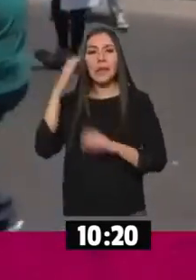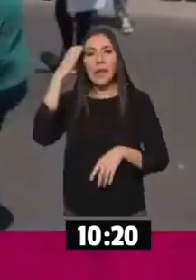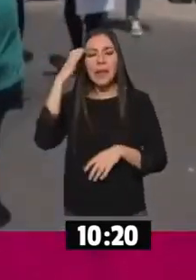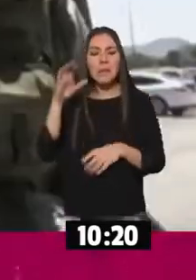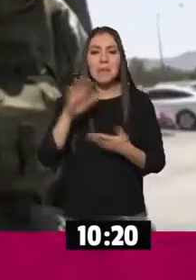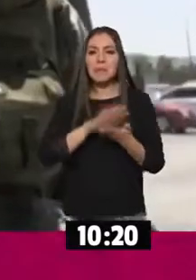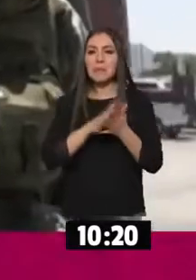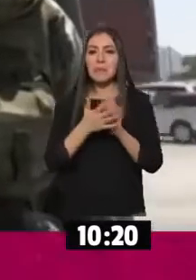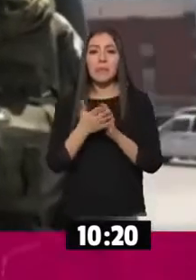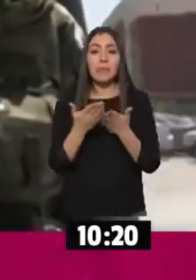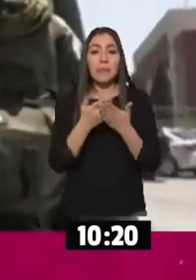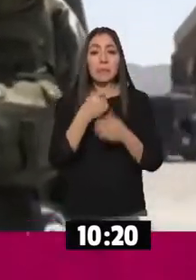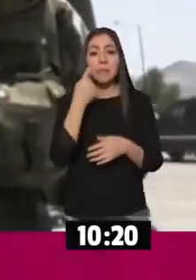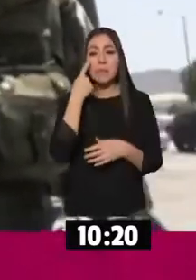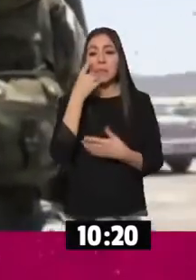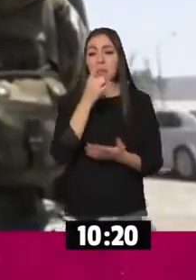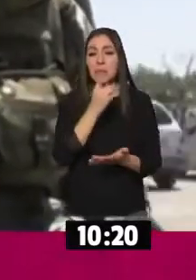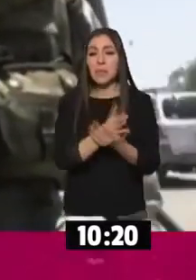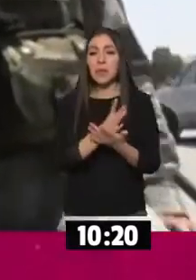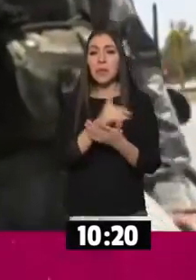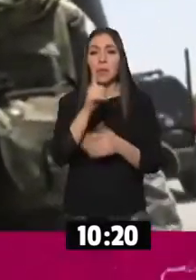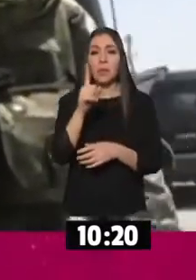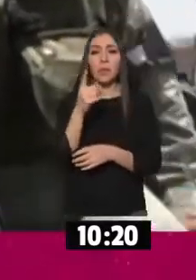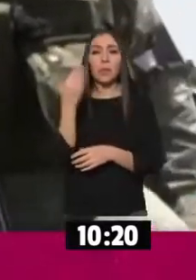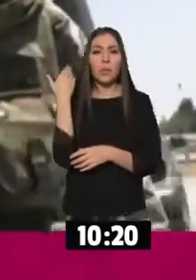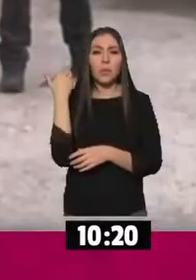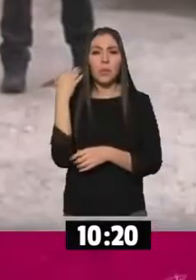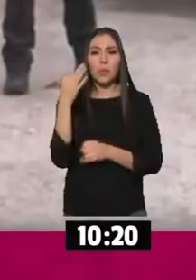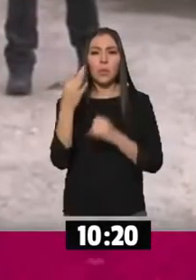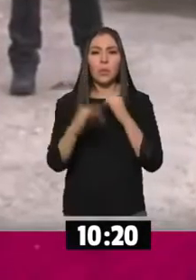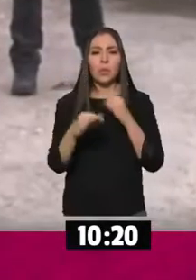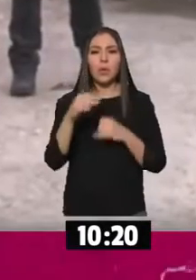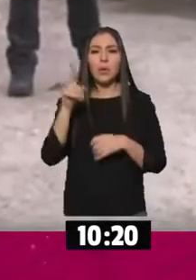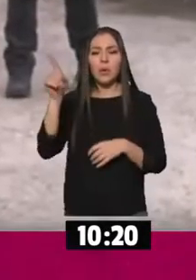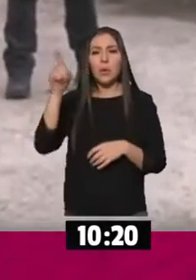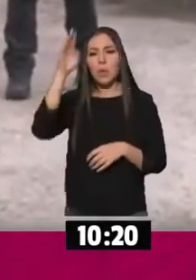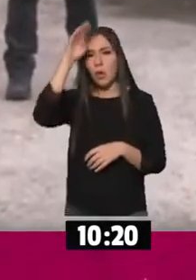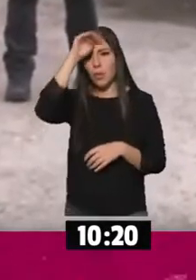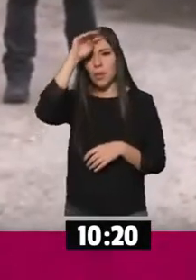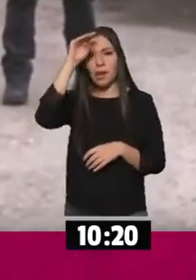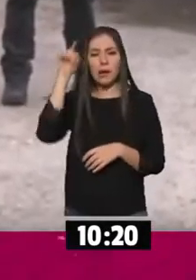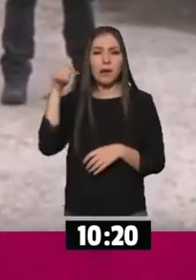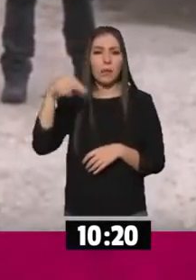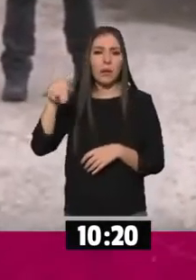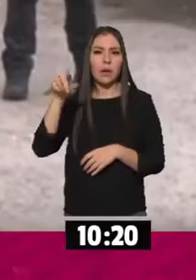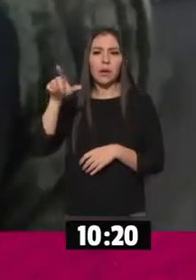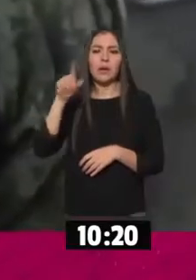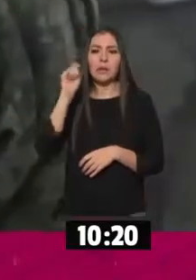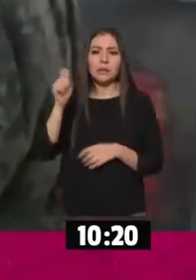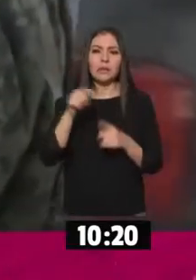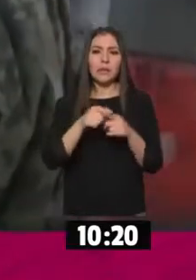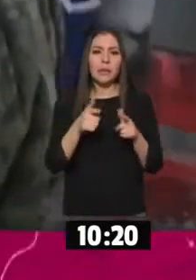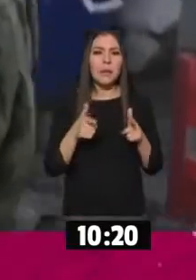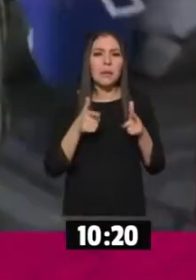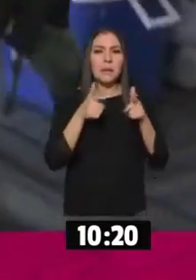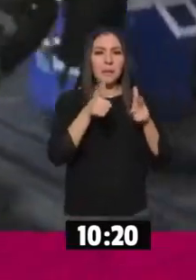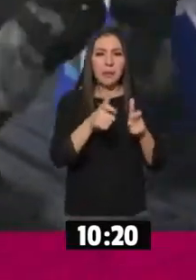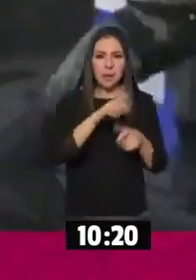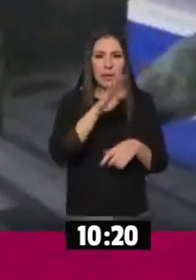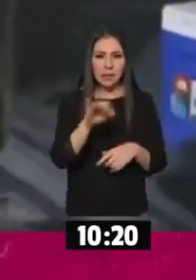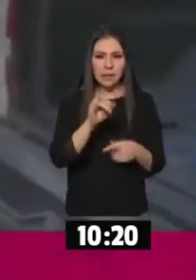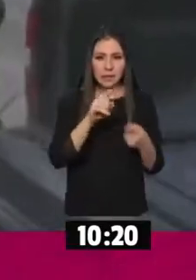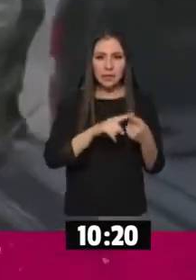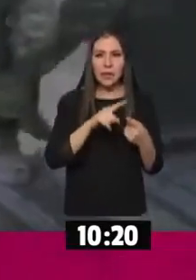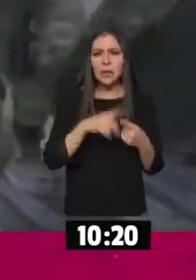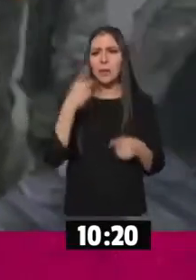pues identificado un móvil fue en este último que te daba yo de Monterrey, Nuevo León, donde claramente se trató de un asalto. Pero hay un